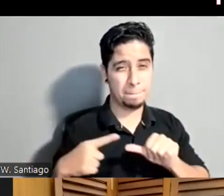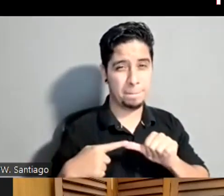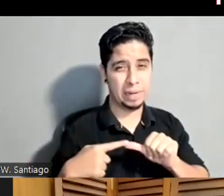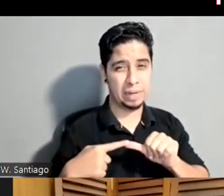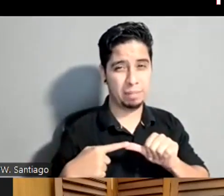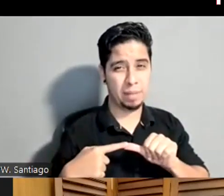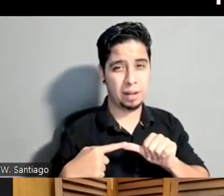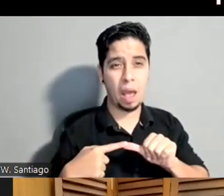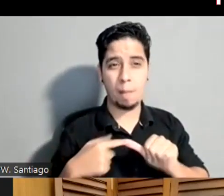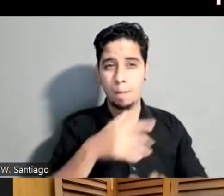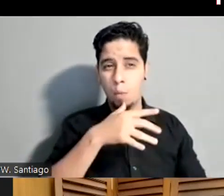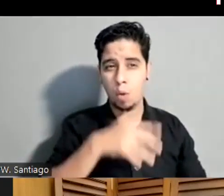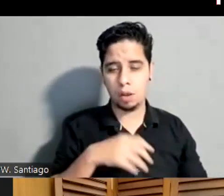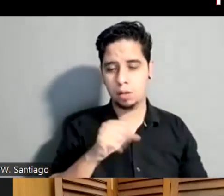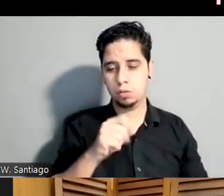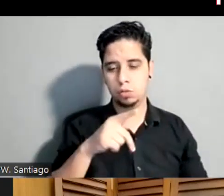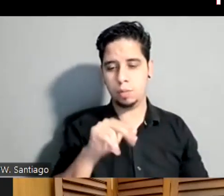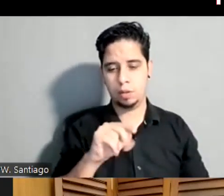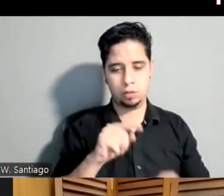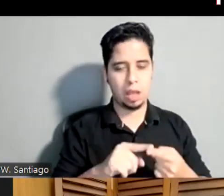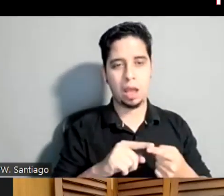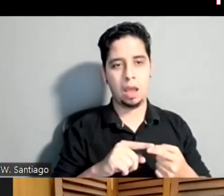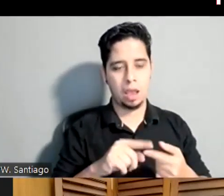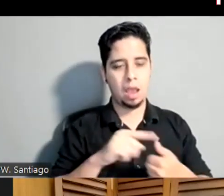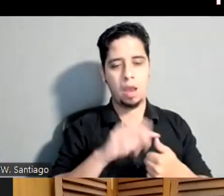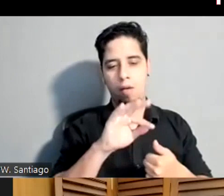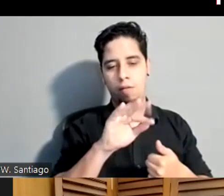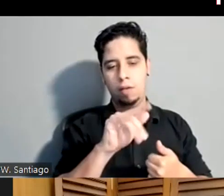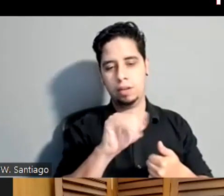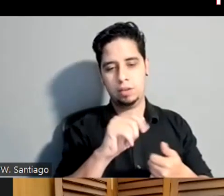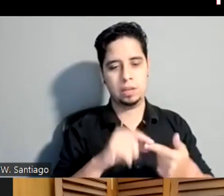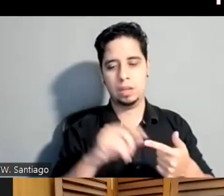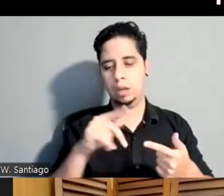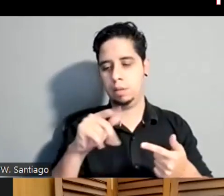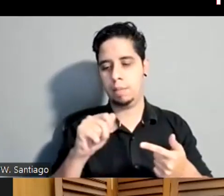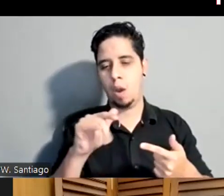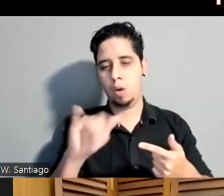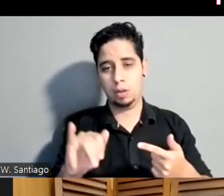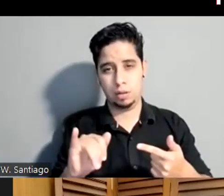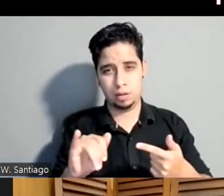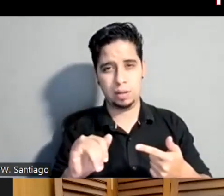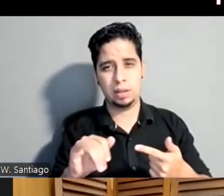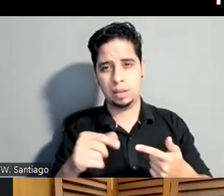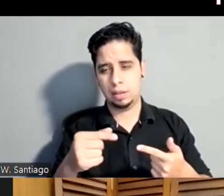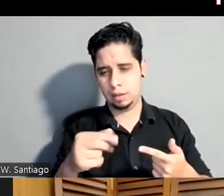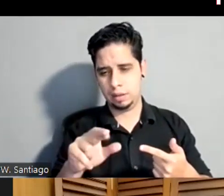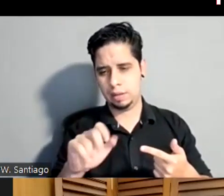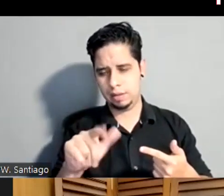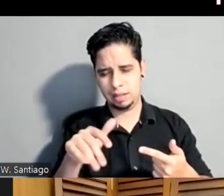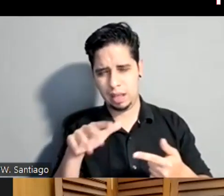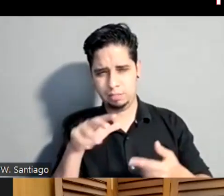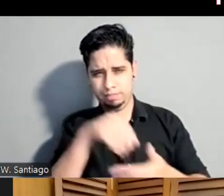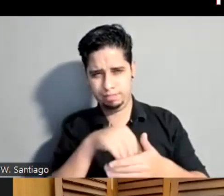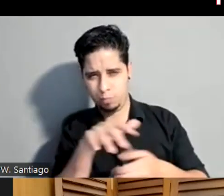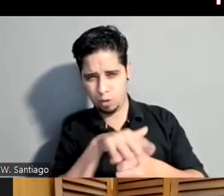de las primeras soprano. Está Alice Felici y Amalia Paori también. Graciela Rivera también está entre esas, ¿no? Pero